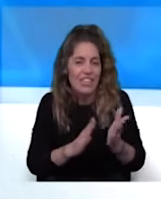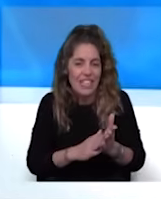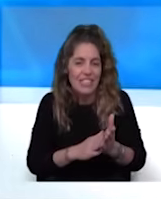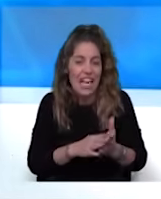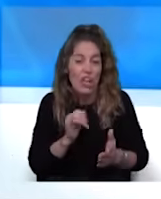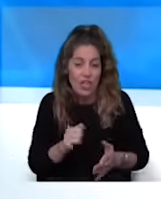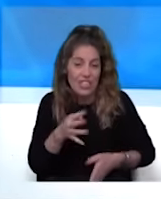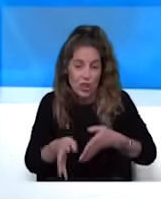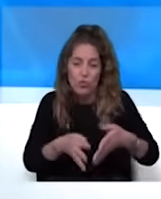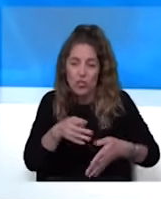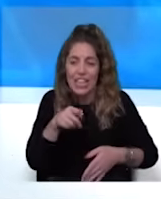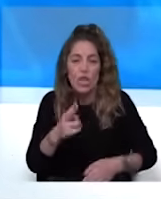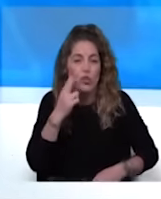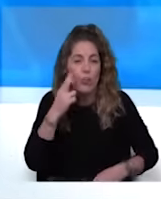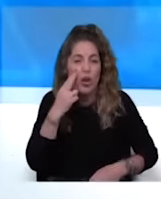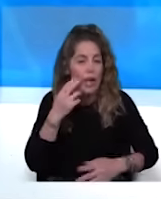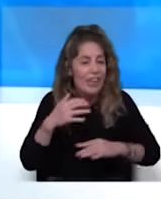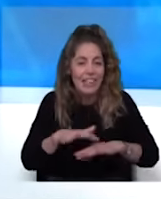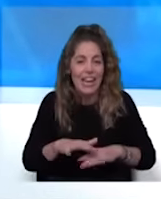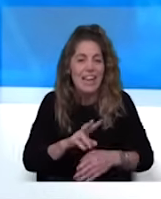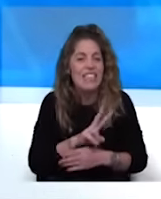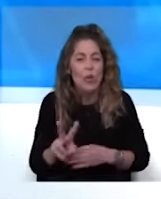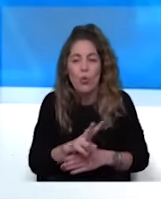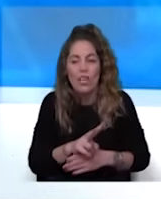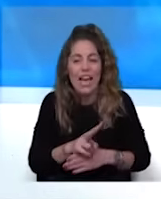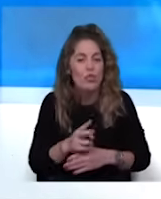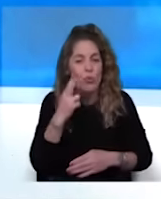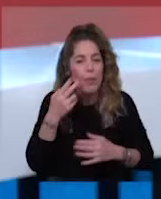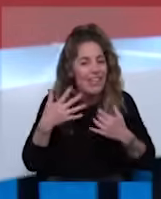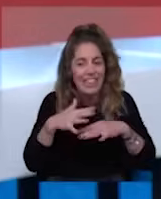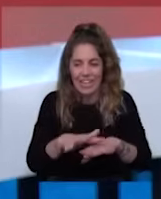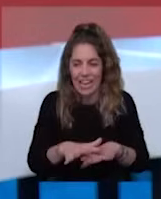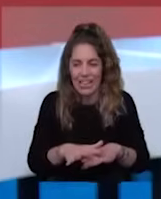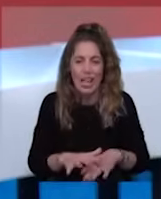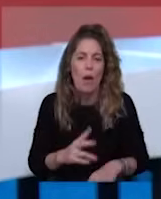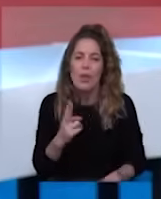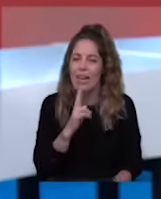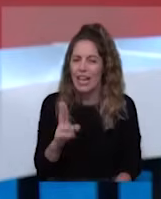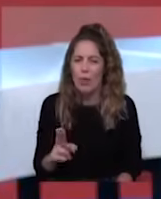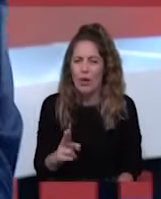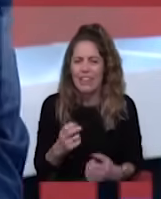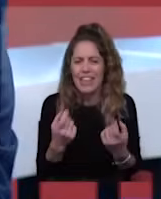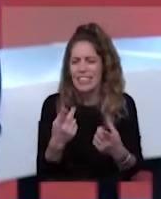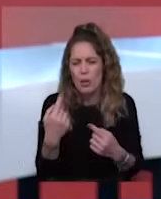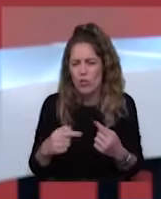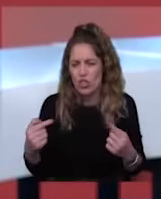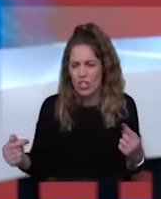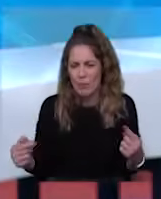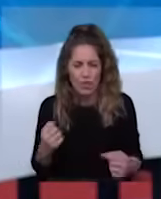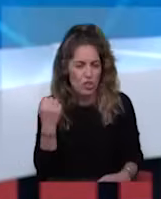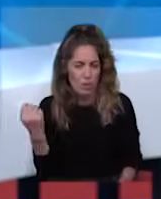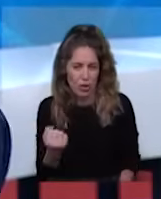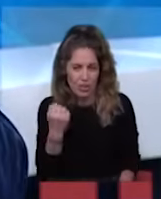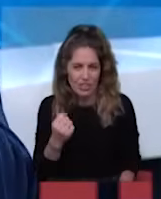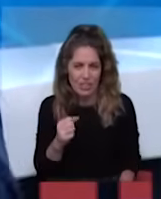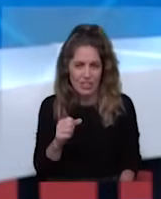funciona esto es un problema integral la seguridad es un problema integral esta primera respuesta diste un montón de elementos importantísimos